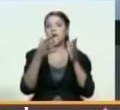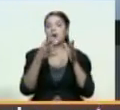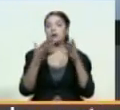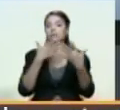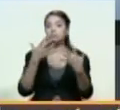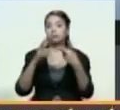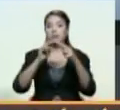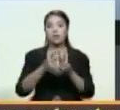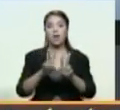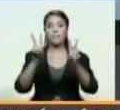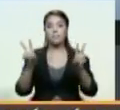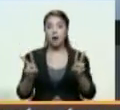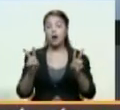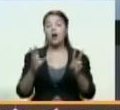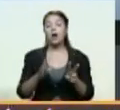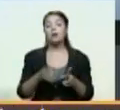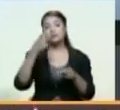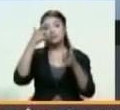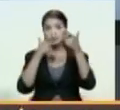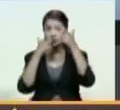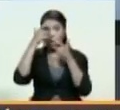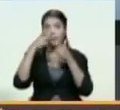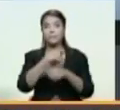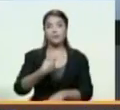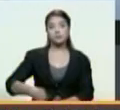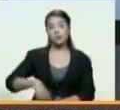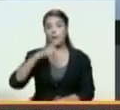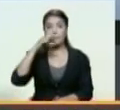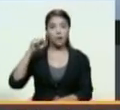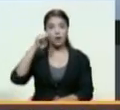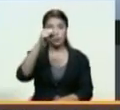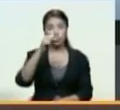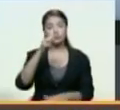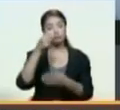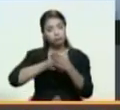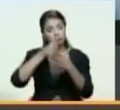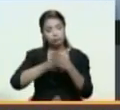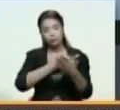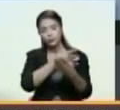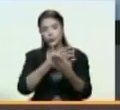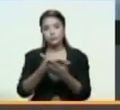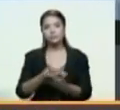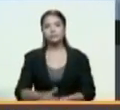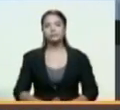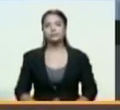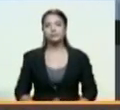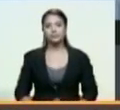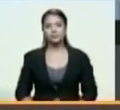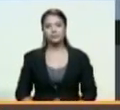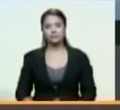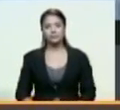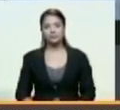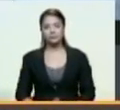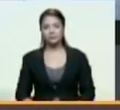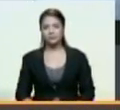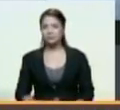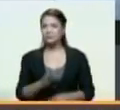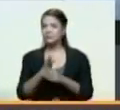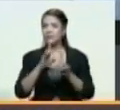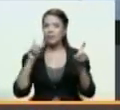bolivariana de paz que tanto el comandante Hugo Chávez como el presidente Maduro han forjado a lo largo de los últimos años.